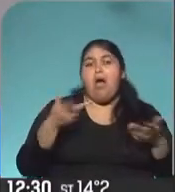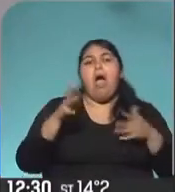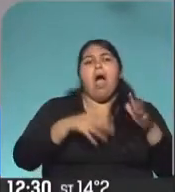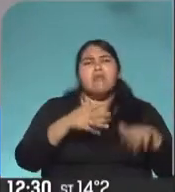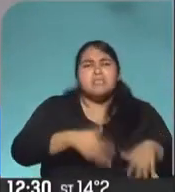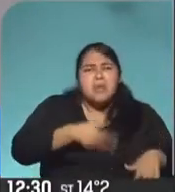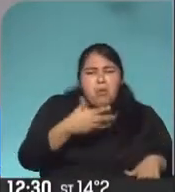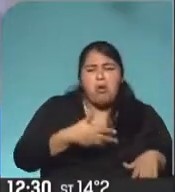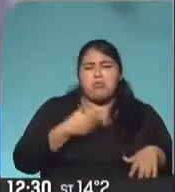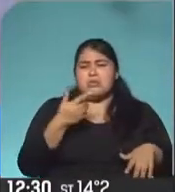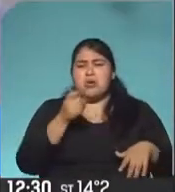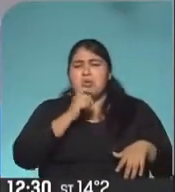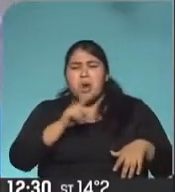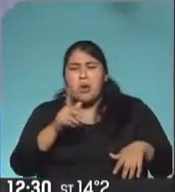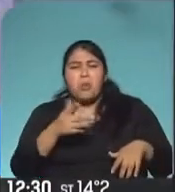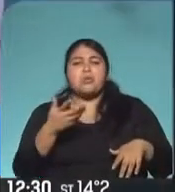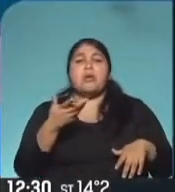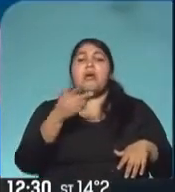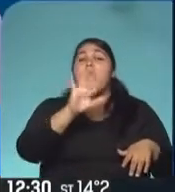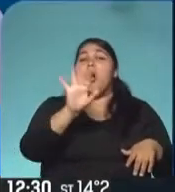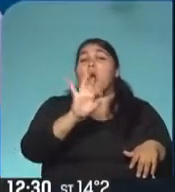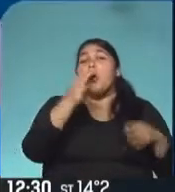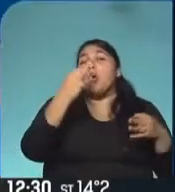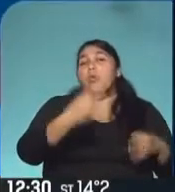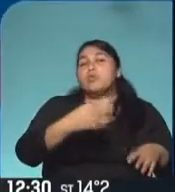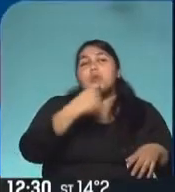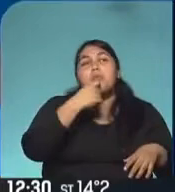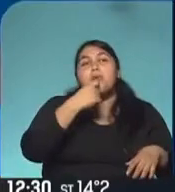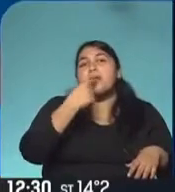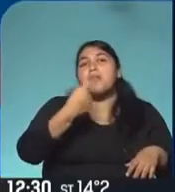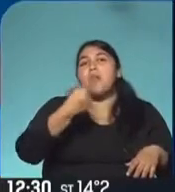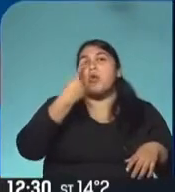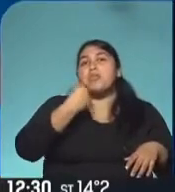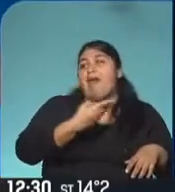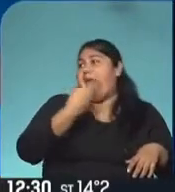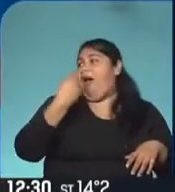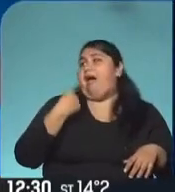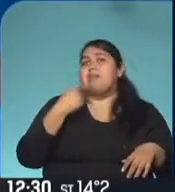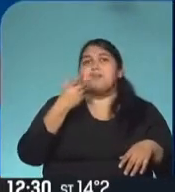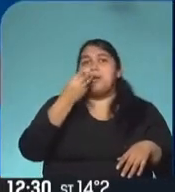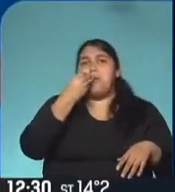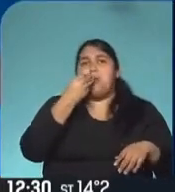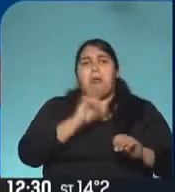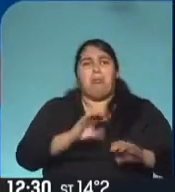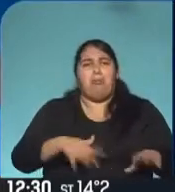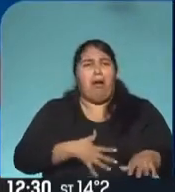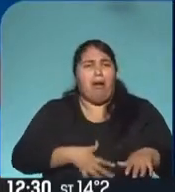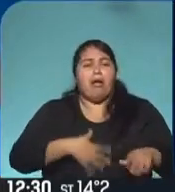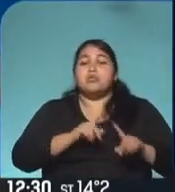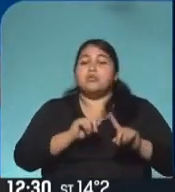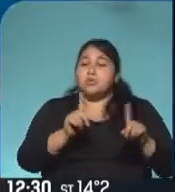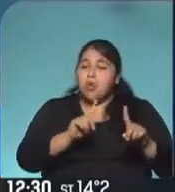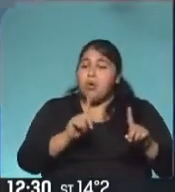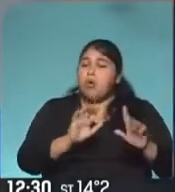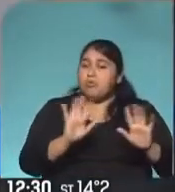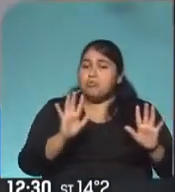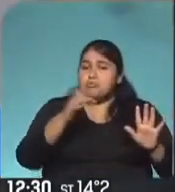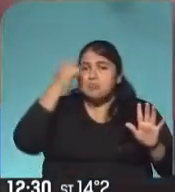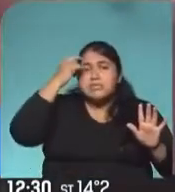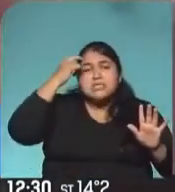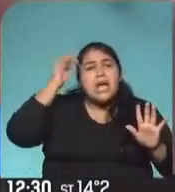vómitos y quizá como el día el día anterior comí algo que quizá me cayó mal lo atribuyo a eso y no es eso es el cerebro que está que nos auto